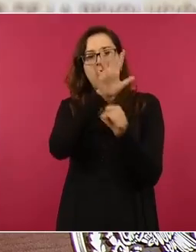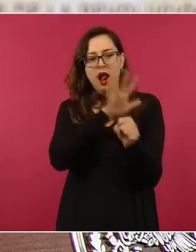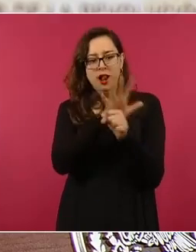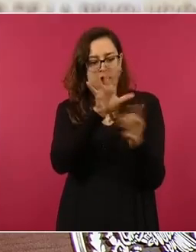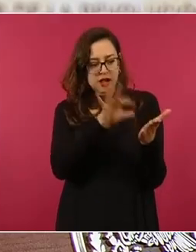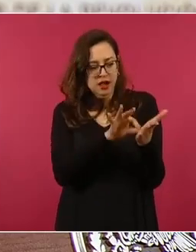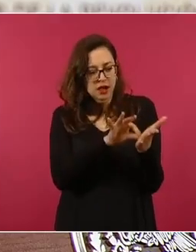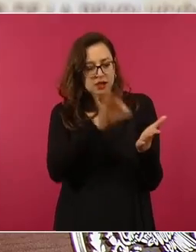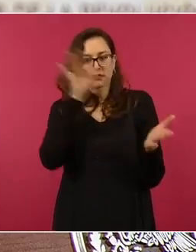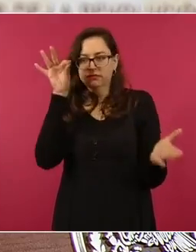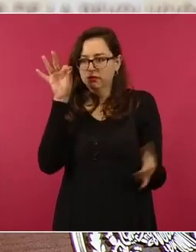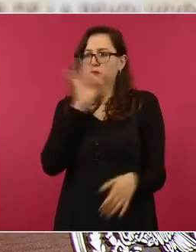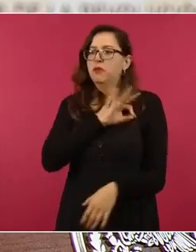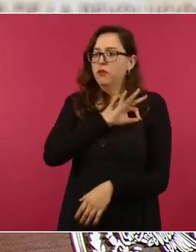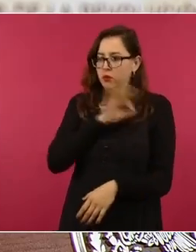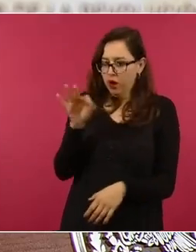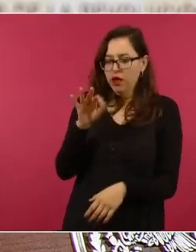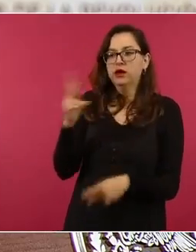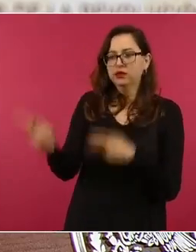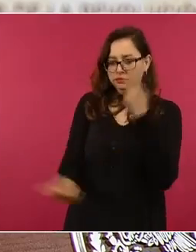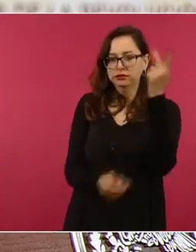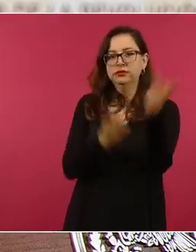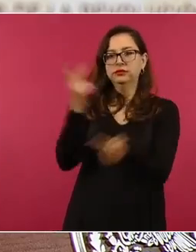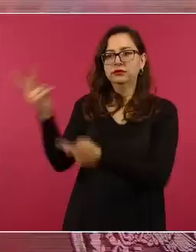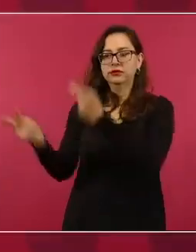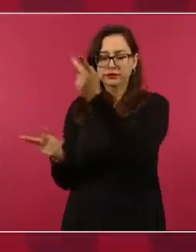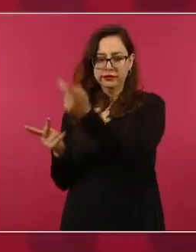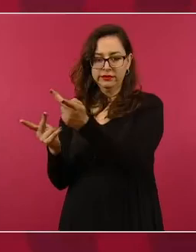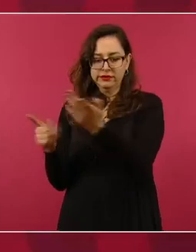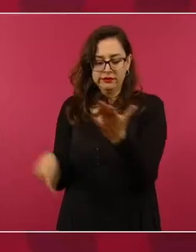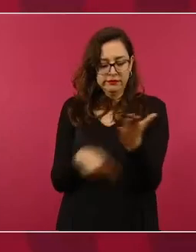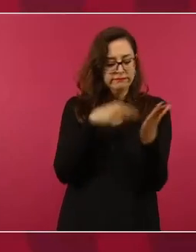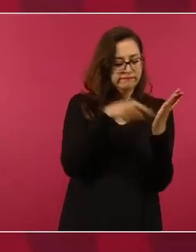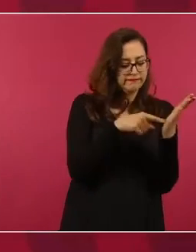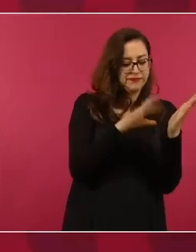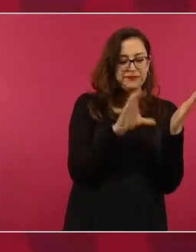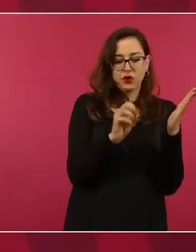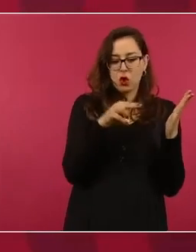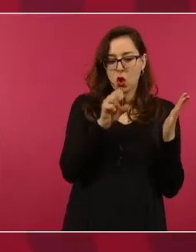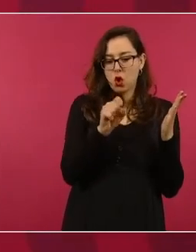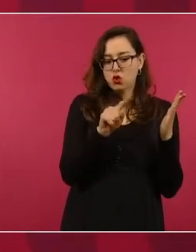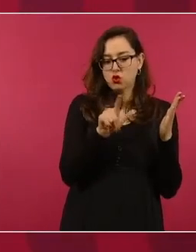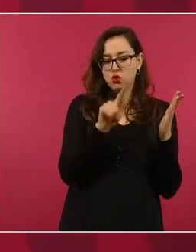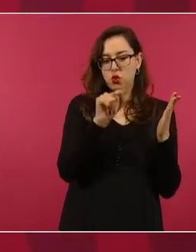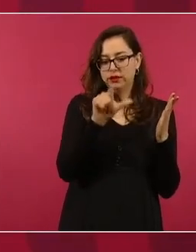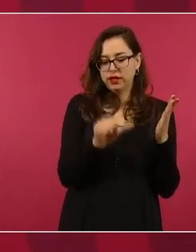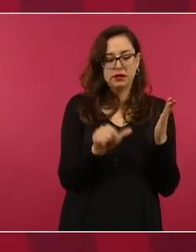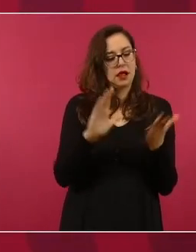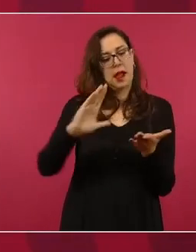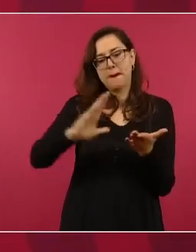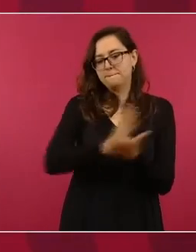Sí hay un procedimiento legal que puede llevarse a cabo en este caso,